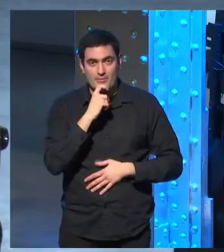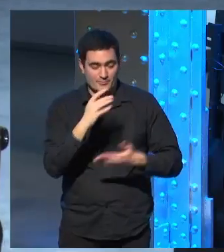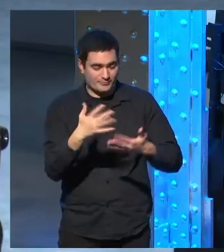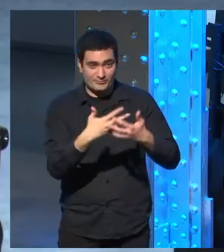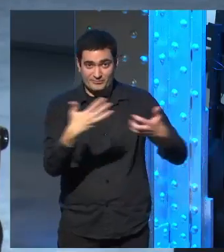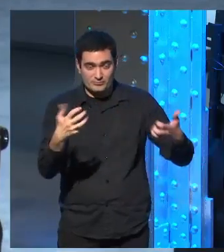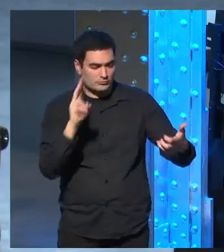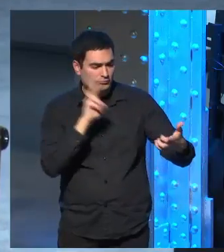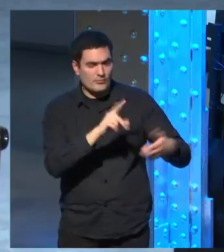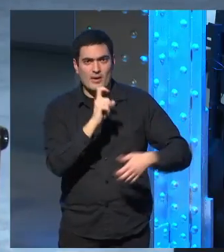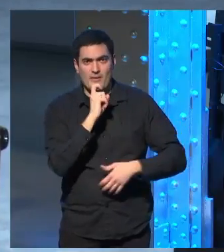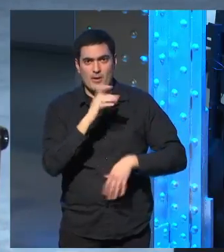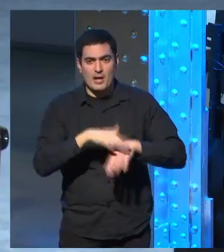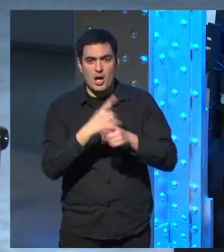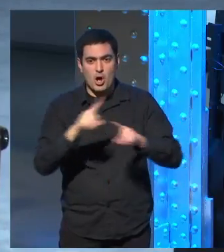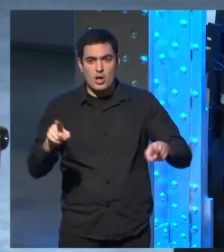para una orquesta que se pueden imaginar.